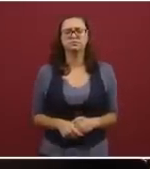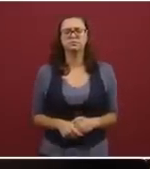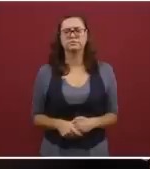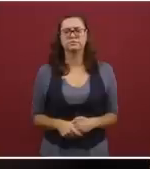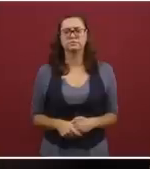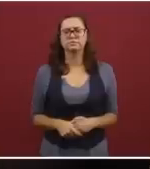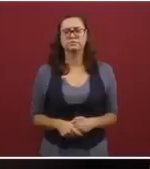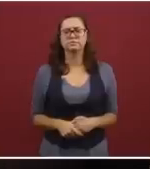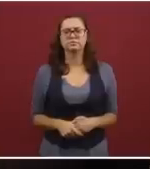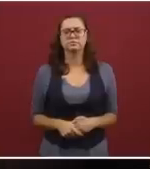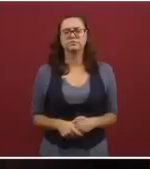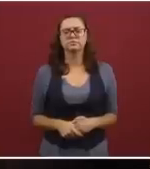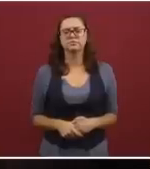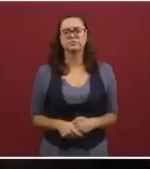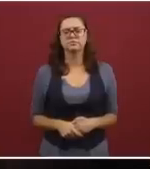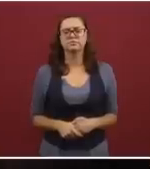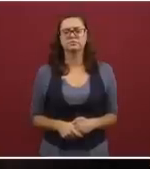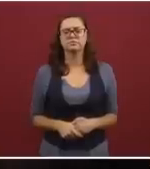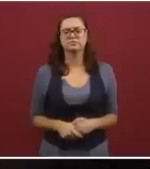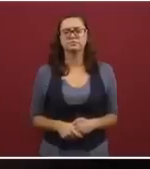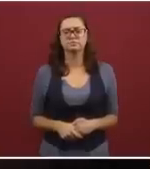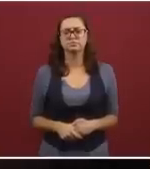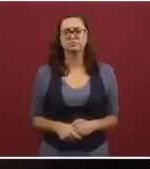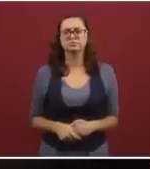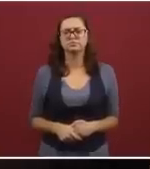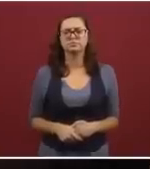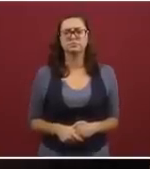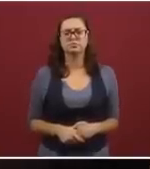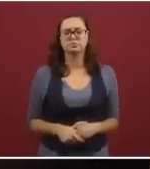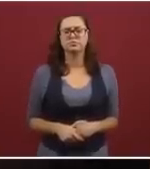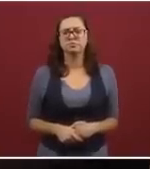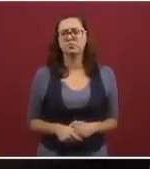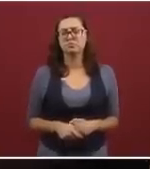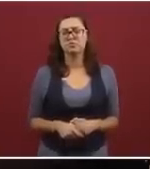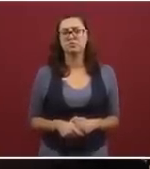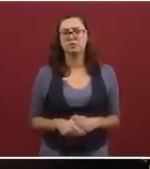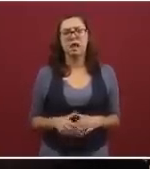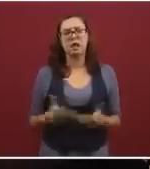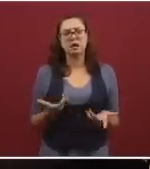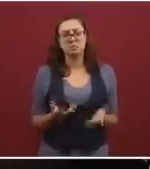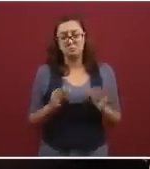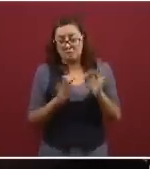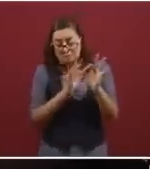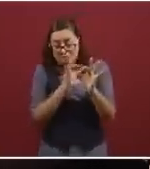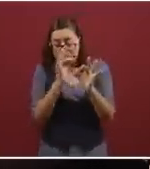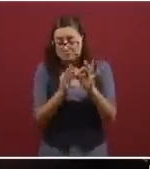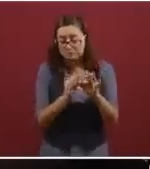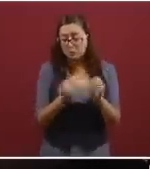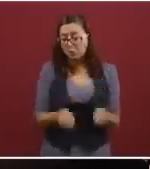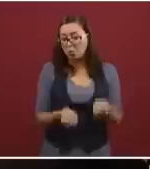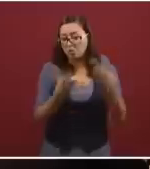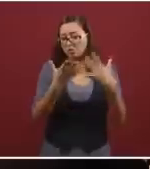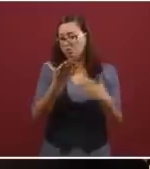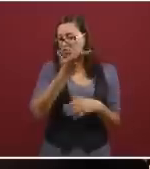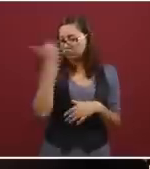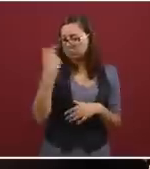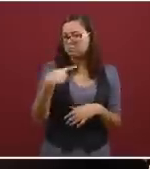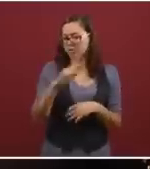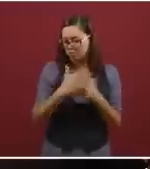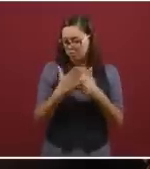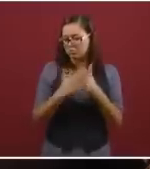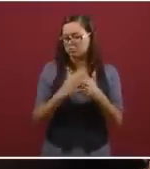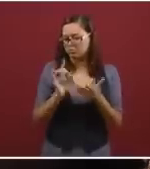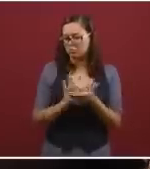No lo tengo con precisión, pero se los hacemos llegar, ¿no? Con mucho gusto. Y